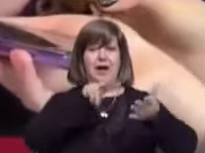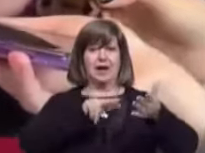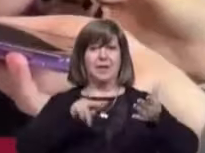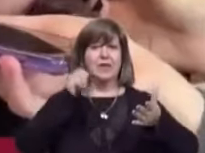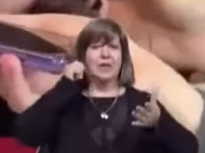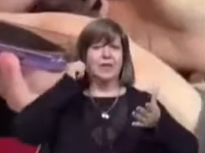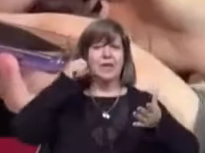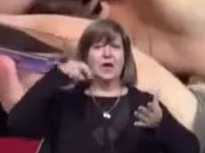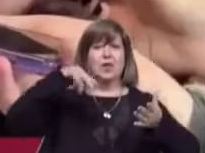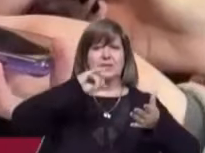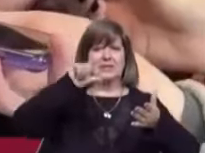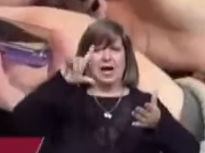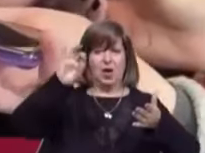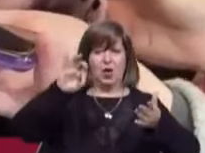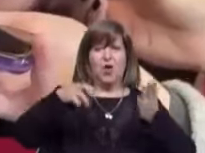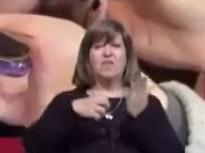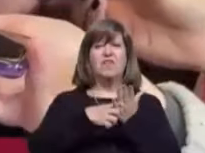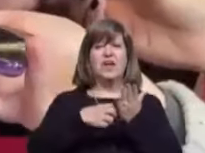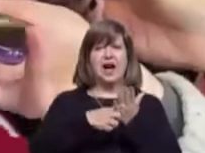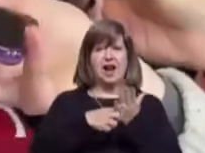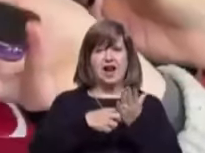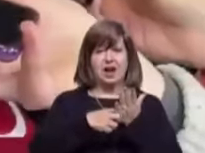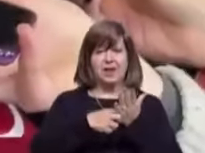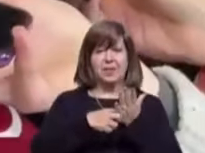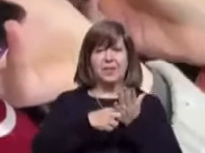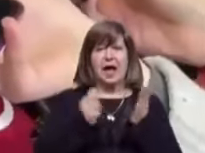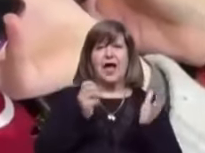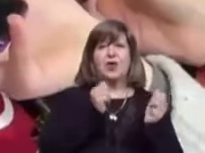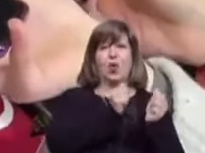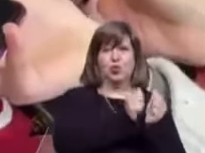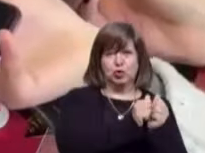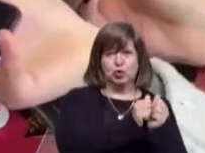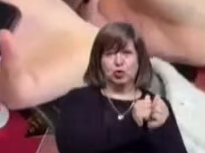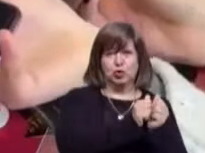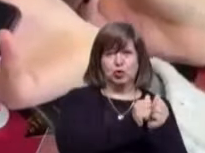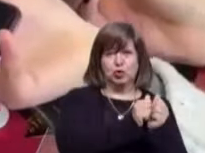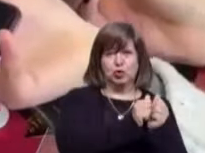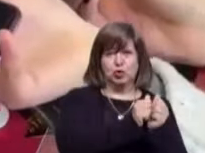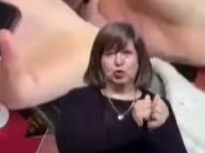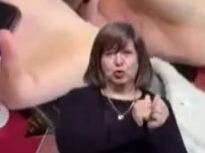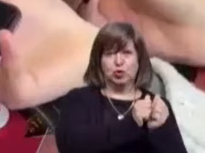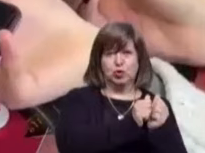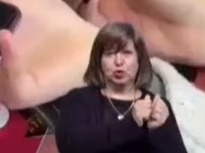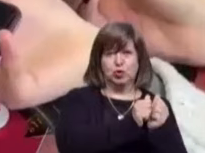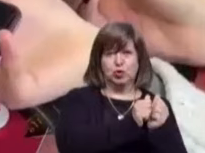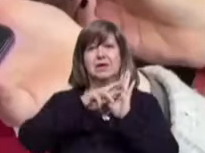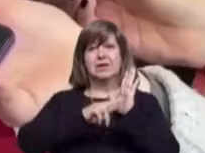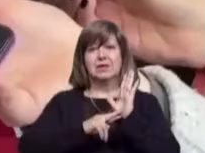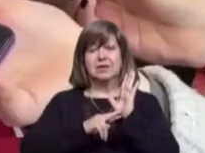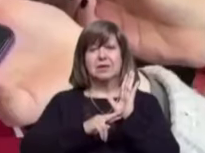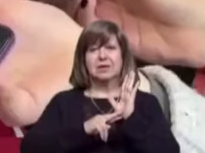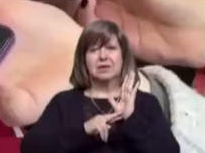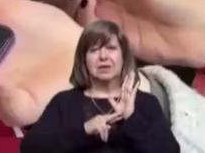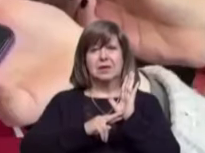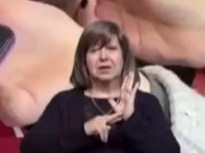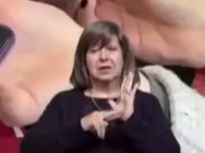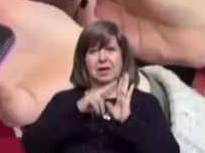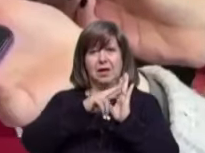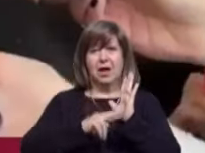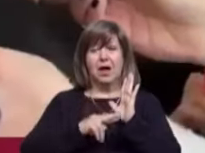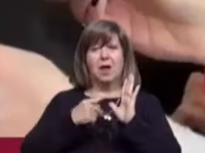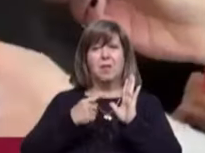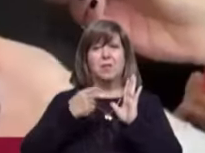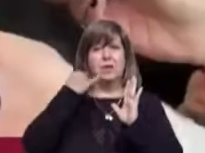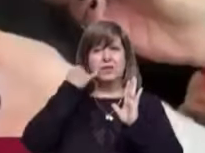Gonzalo nazal en su carácter de fiscal adjunto en lo penal viene por la presente emitir el correspondiente dictamen en relación a la por la